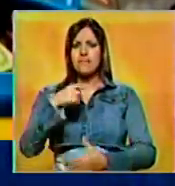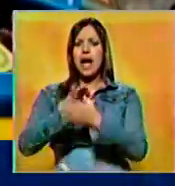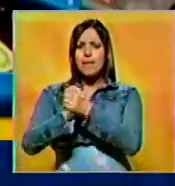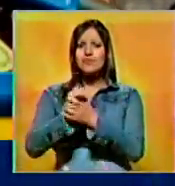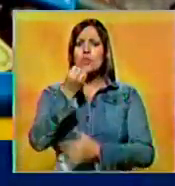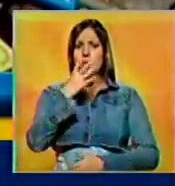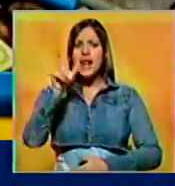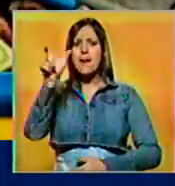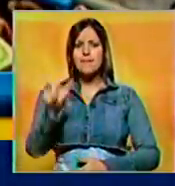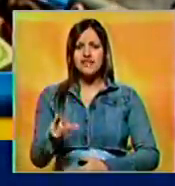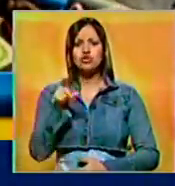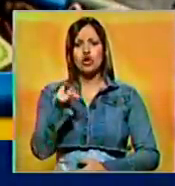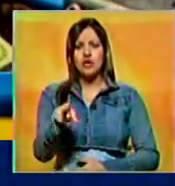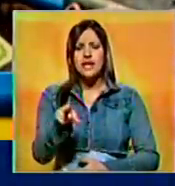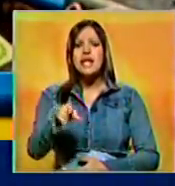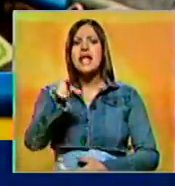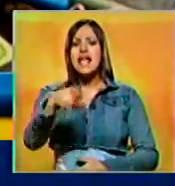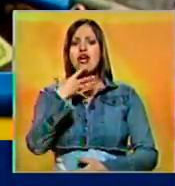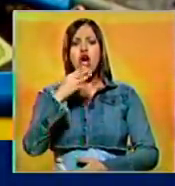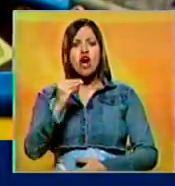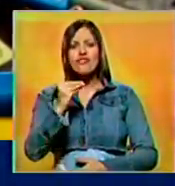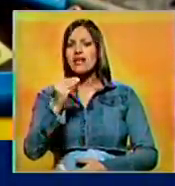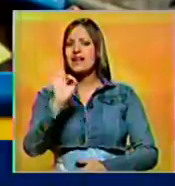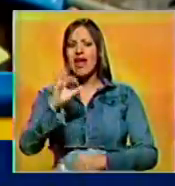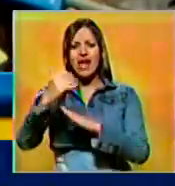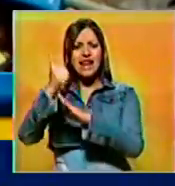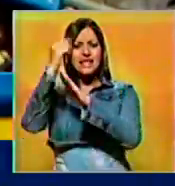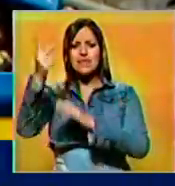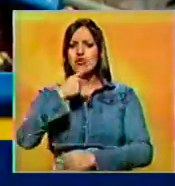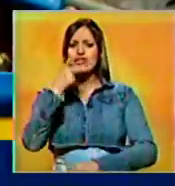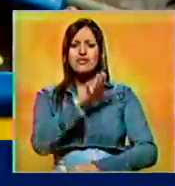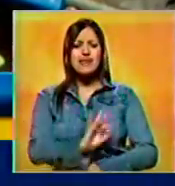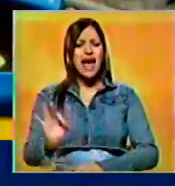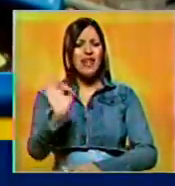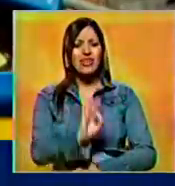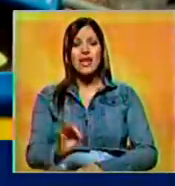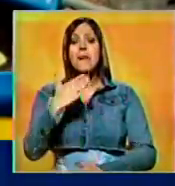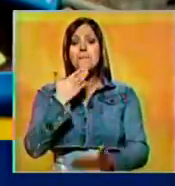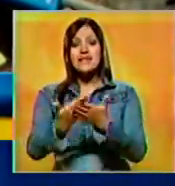un buen muchacho, era un joven que no era dirigente, no era político, y